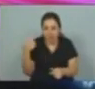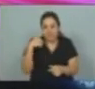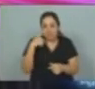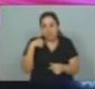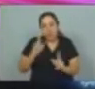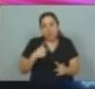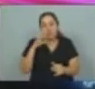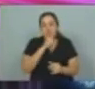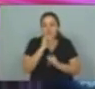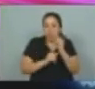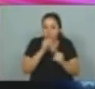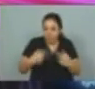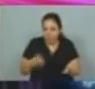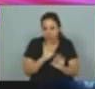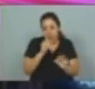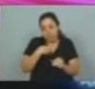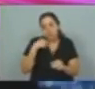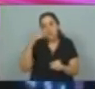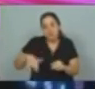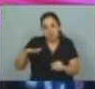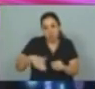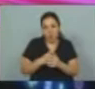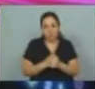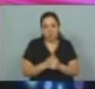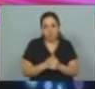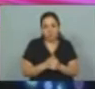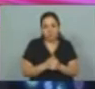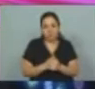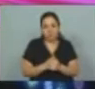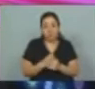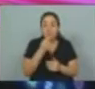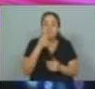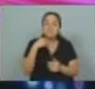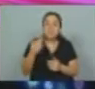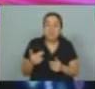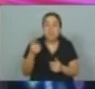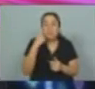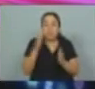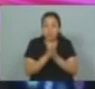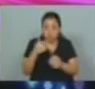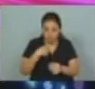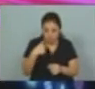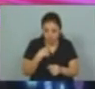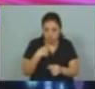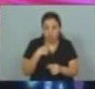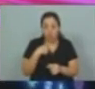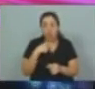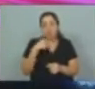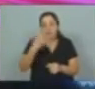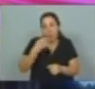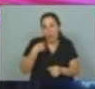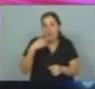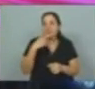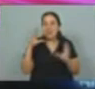son menores, pero absolutamente que me han dolido. Si mis hijas hubieran vivido conmigo, a las 11 de la noche no estaban